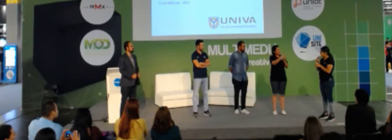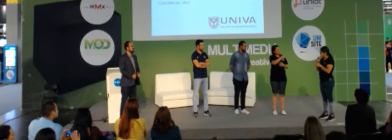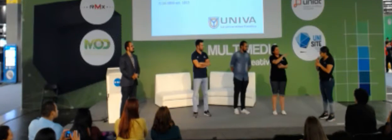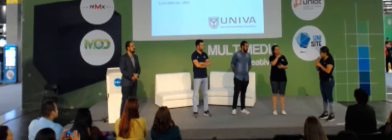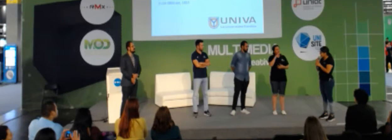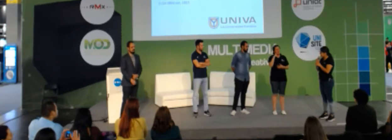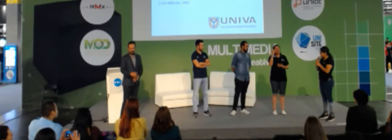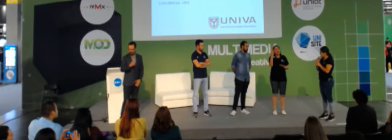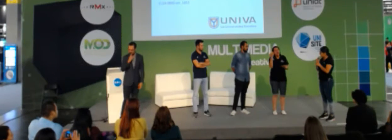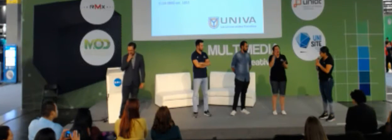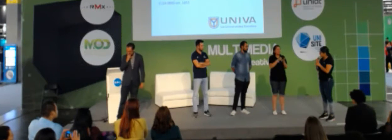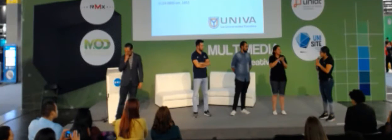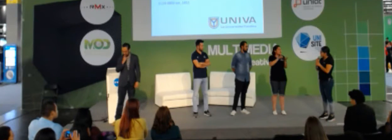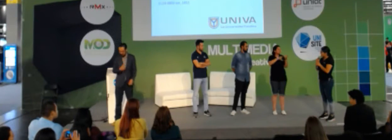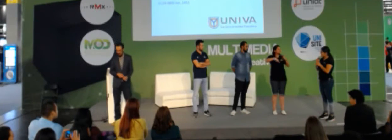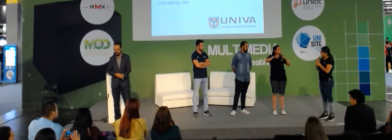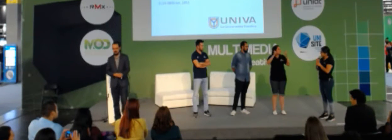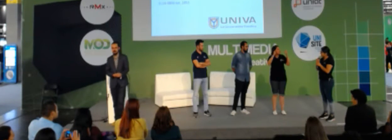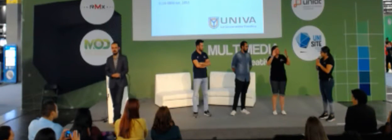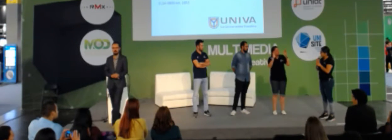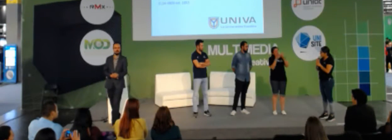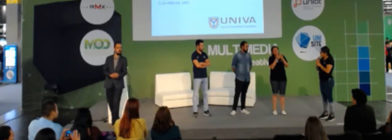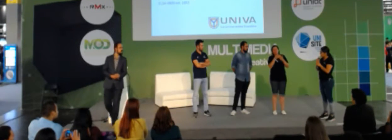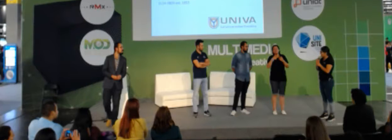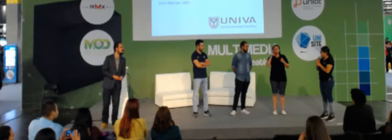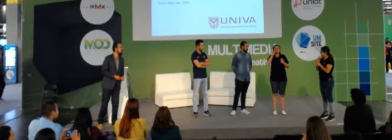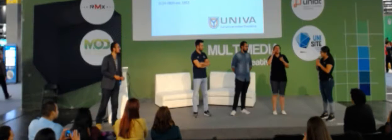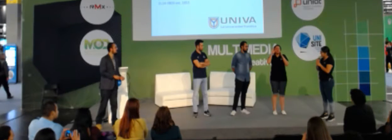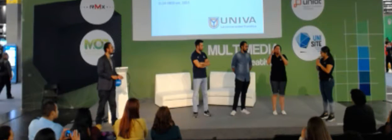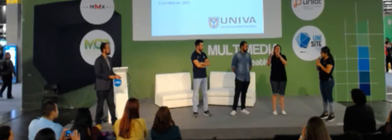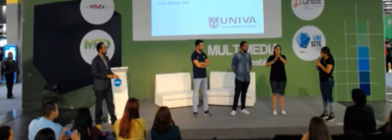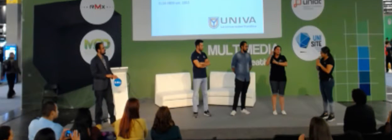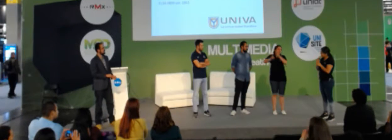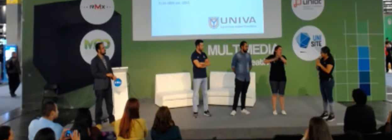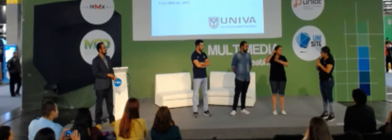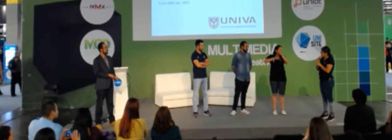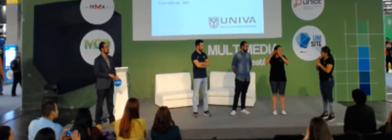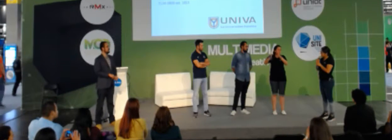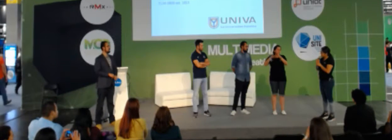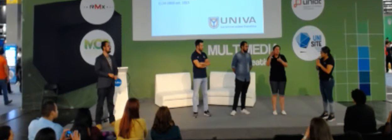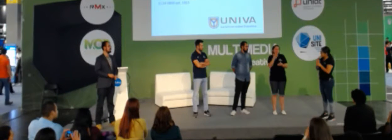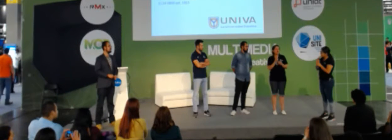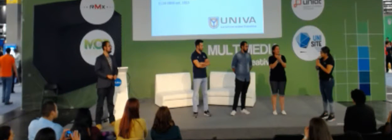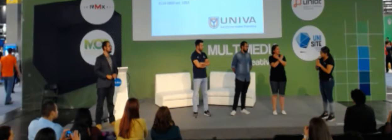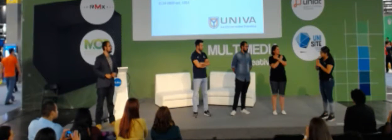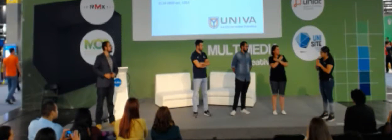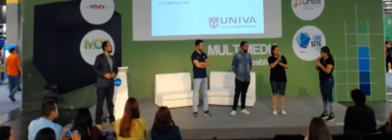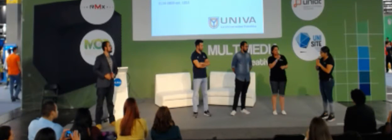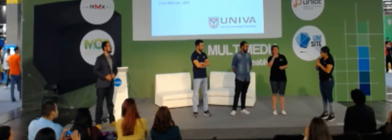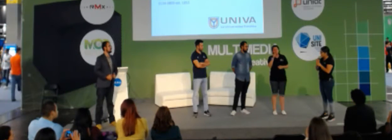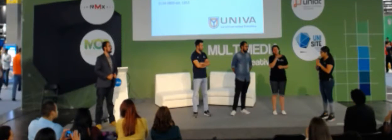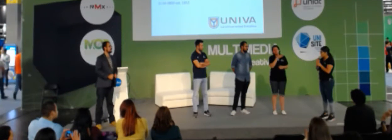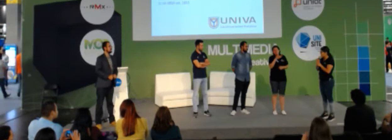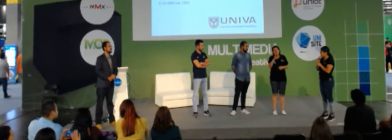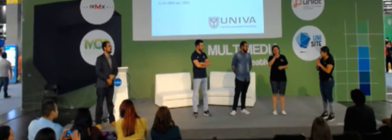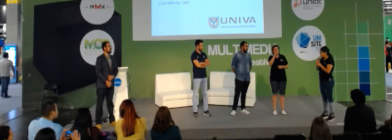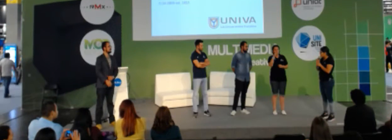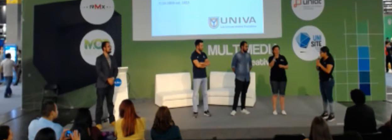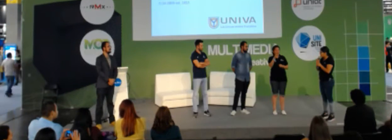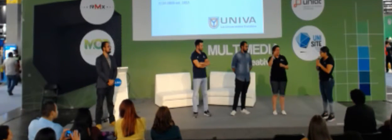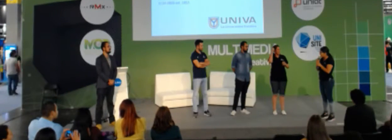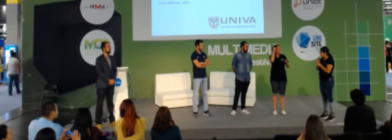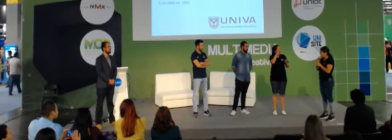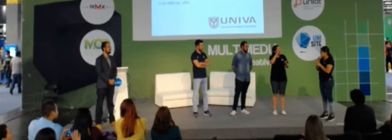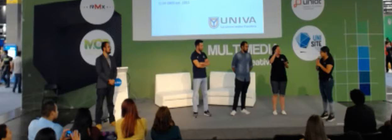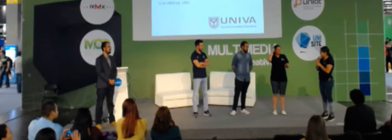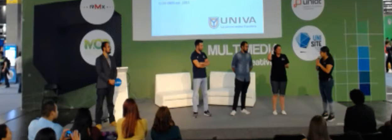que estuvieron insistiendo, gracias también a una compañera que siempre nos enfocábamos nada más en lo deportivo porque no